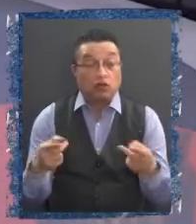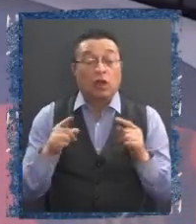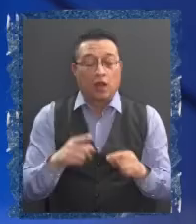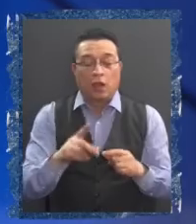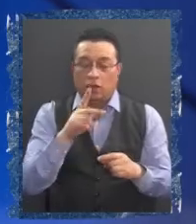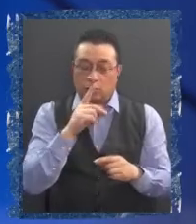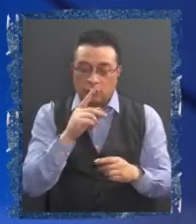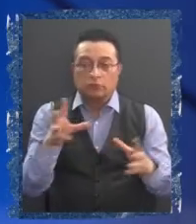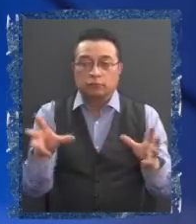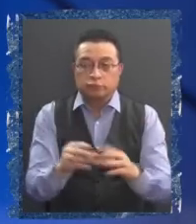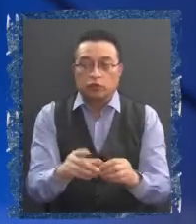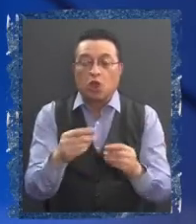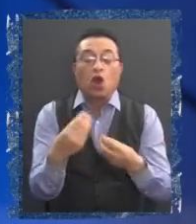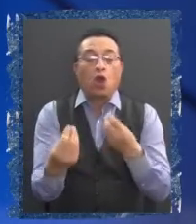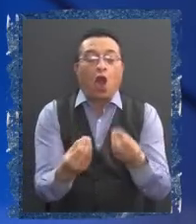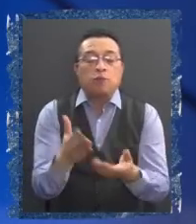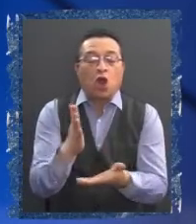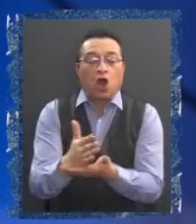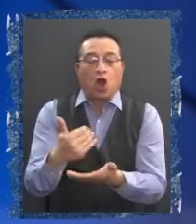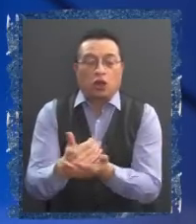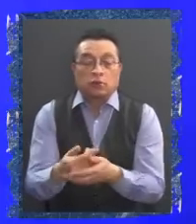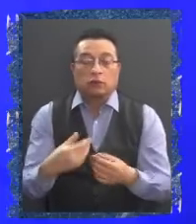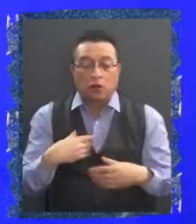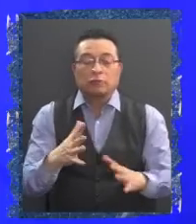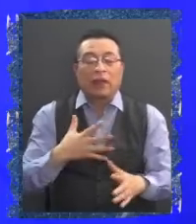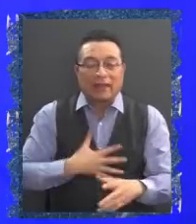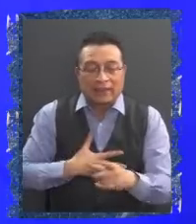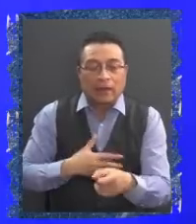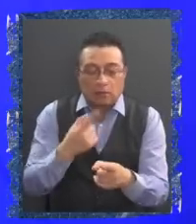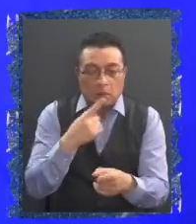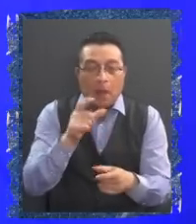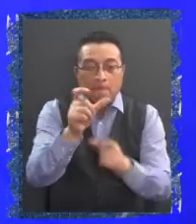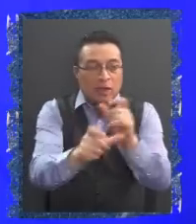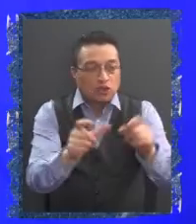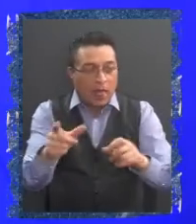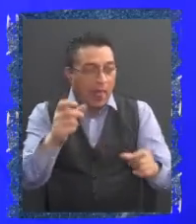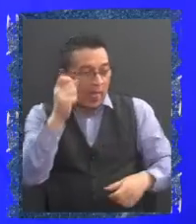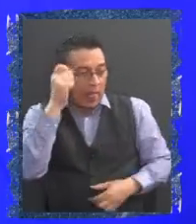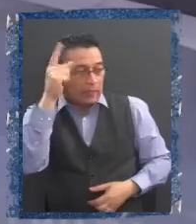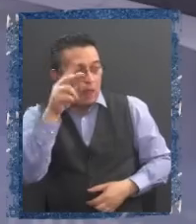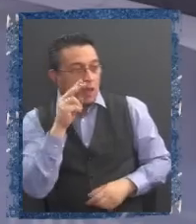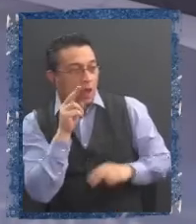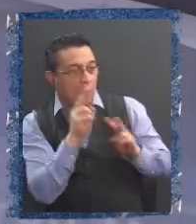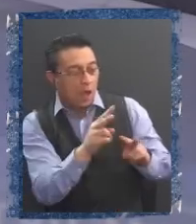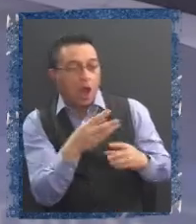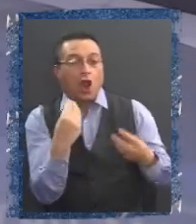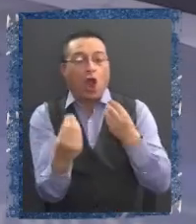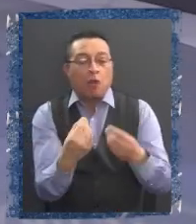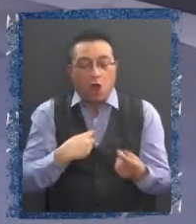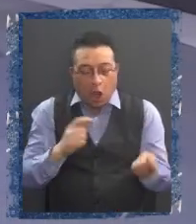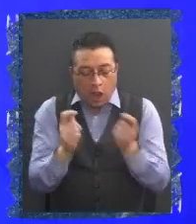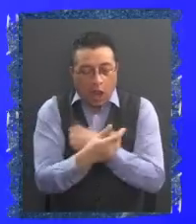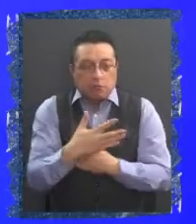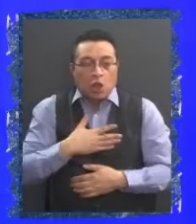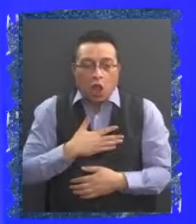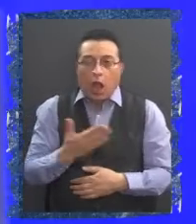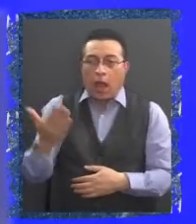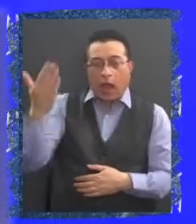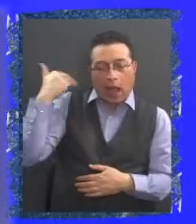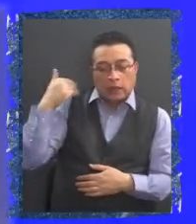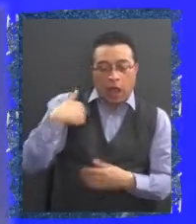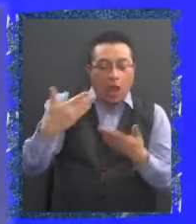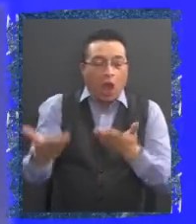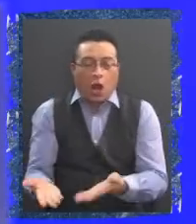abstracción de cómo se organizan los componentes. Lo que yo quiero, Natalia, es bajarlo a la gente para que la gente entienda cómo le va a cambiar la vida a ella. O sea, actualmente